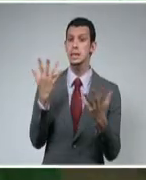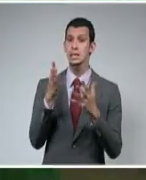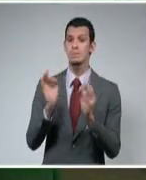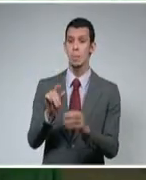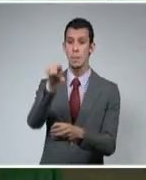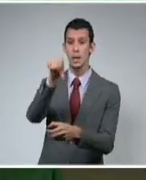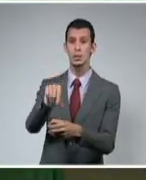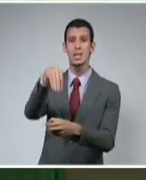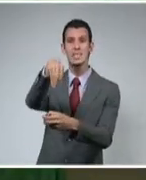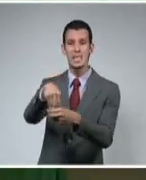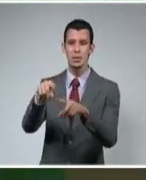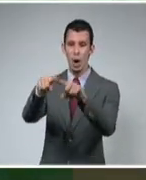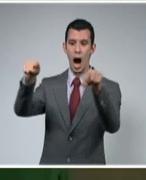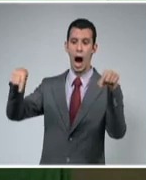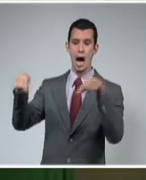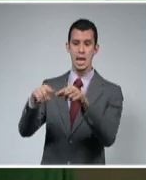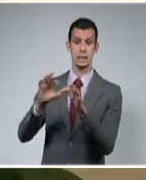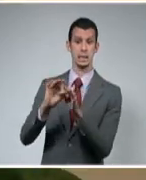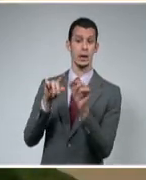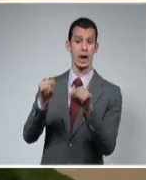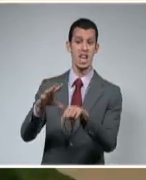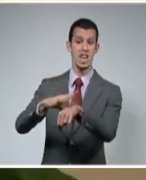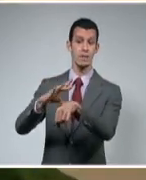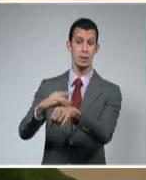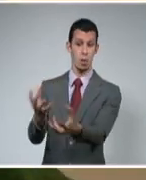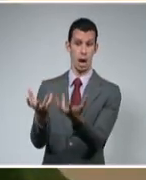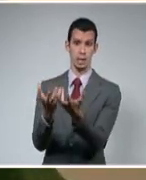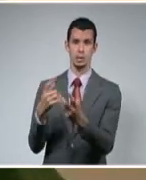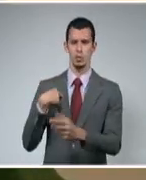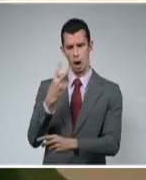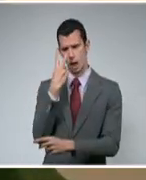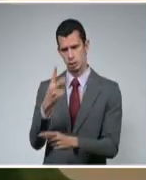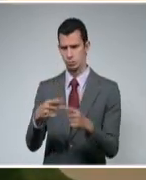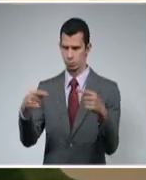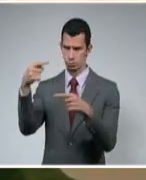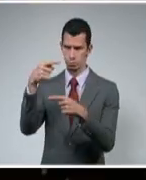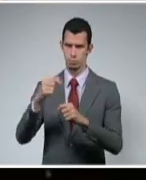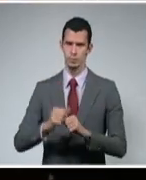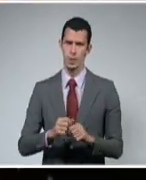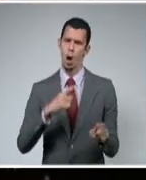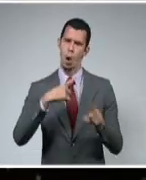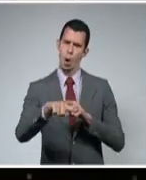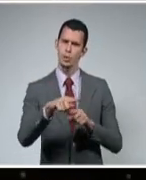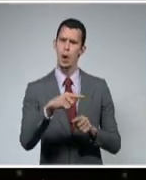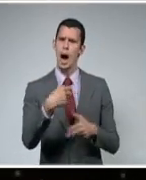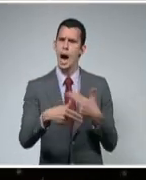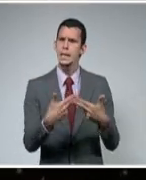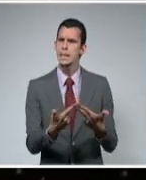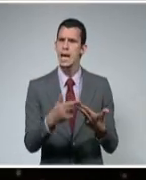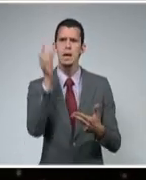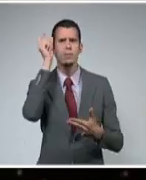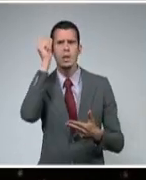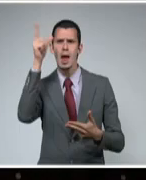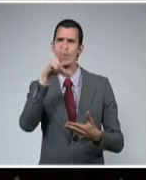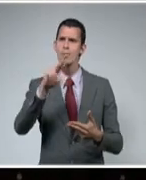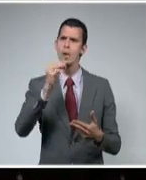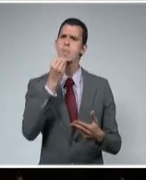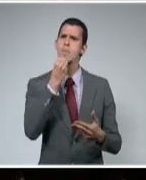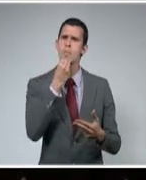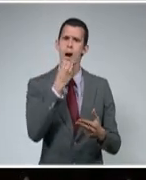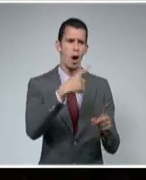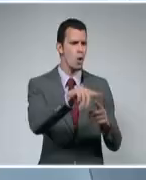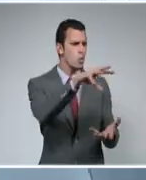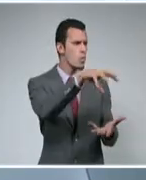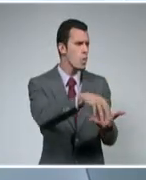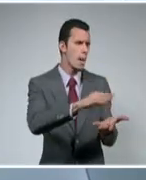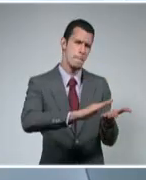alza de los contagios, en Sancti Spíritus se han incrementado las capacidades de aislamiento. Hoy tenemos 49 centros con 2.000